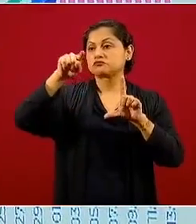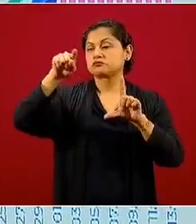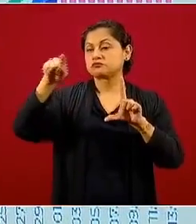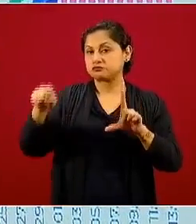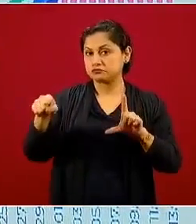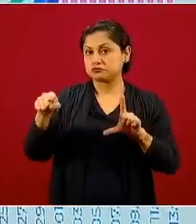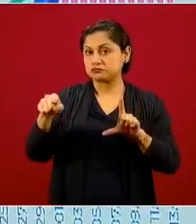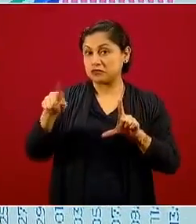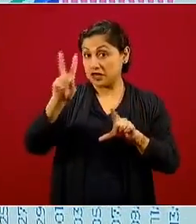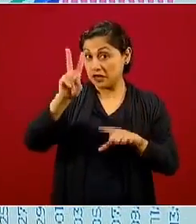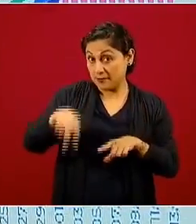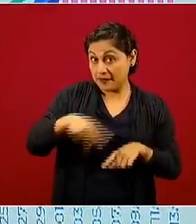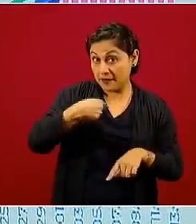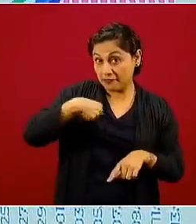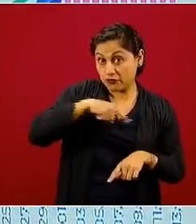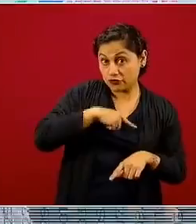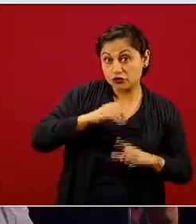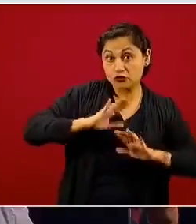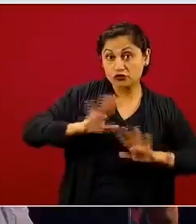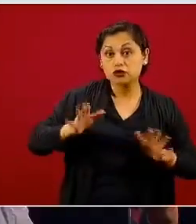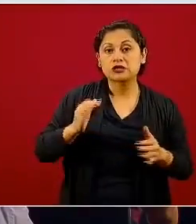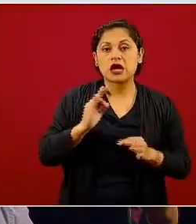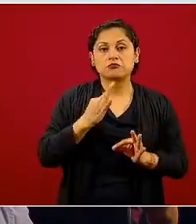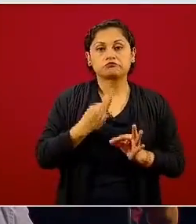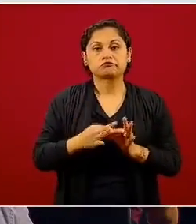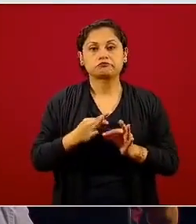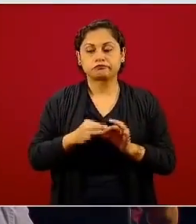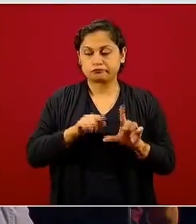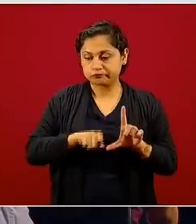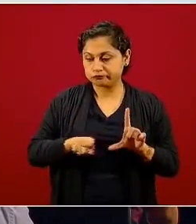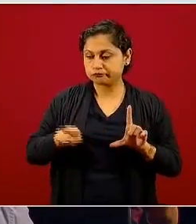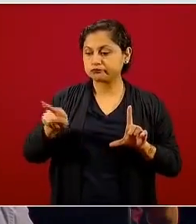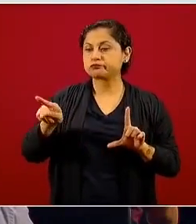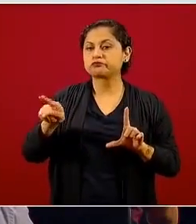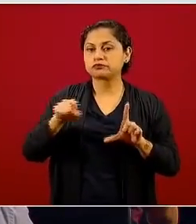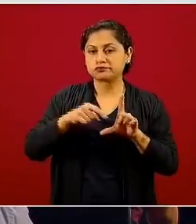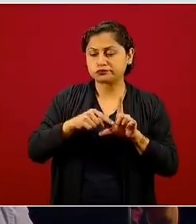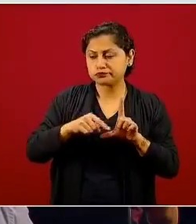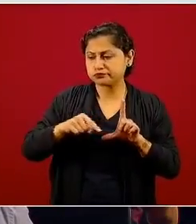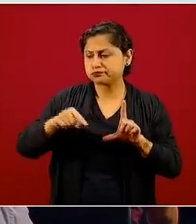que es lo que habría ocurrido si no se hubiera hecho las intervenciones de salud pública.